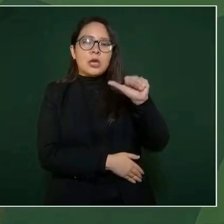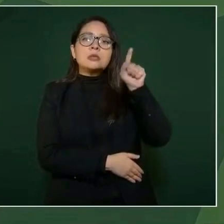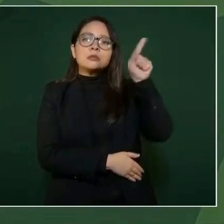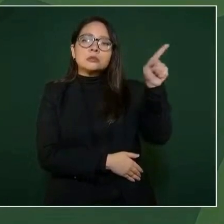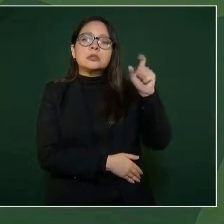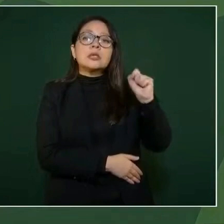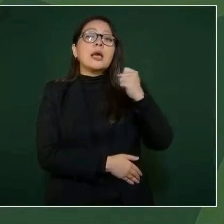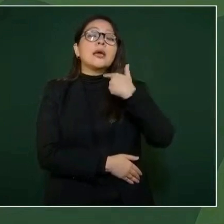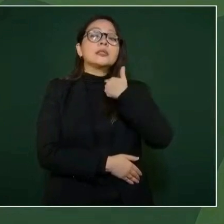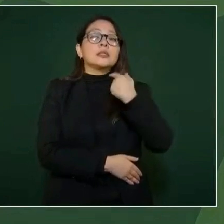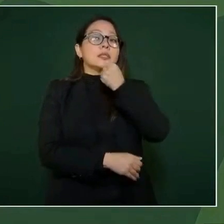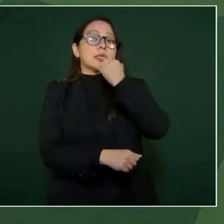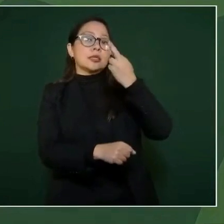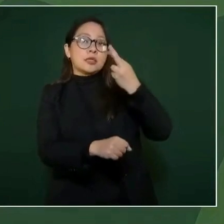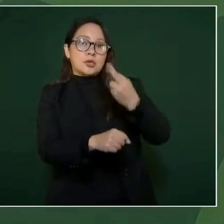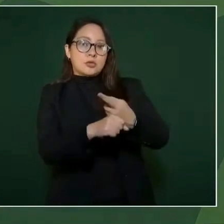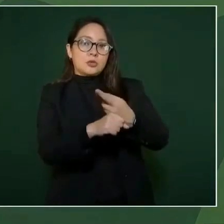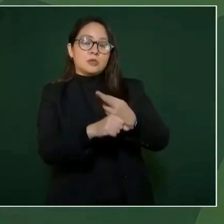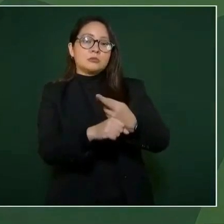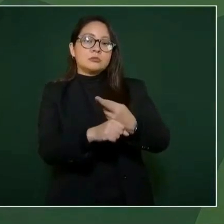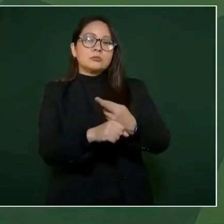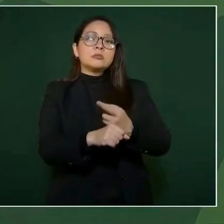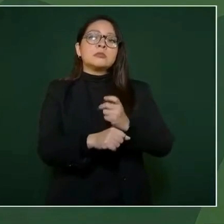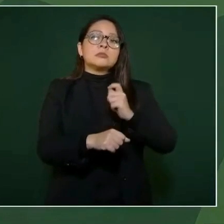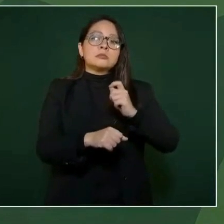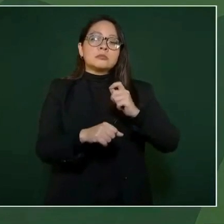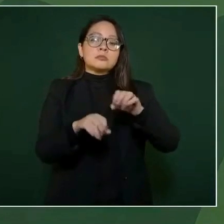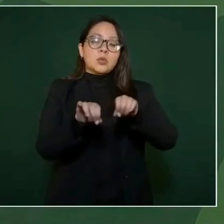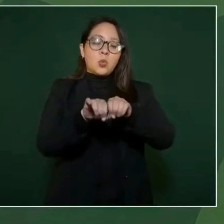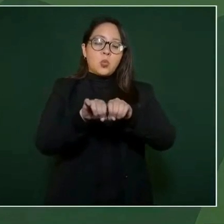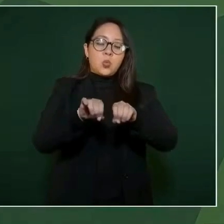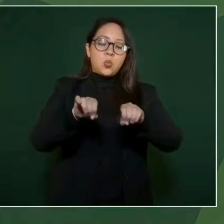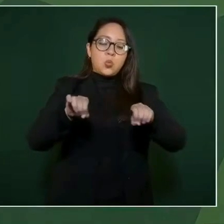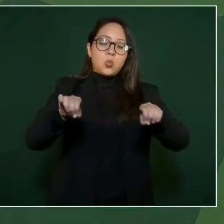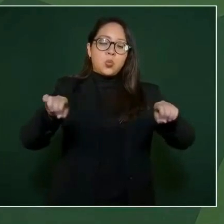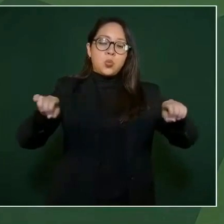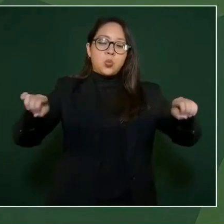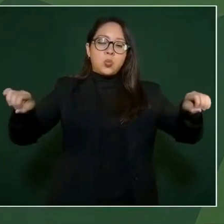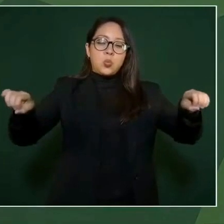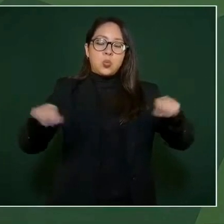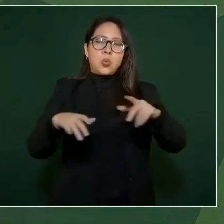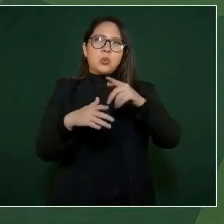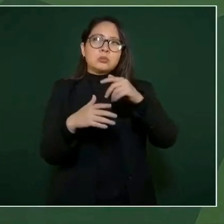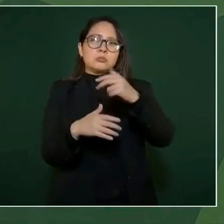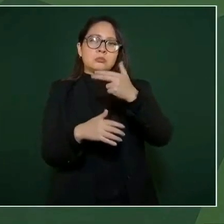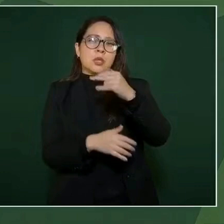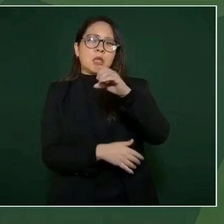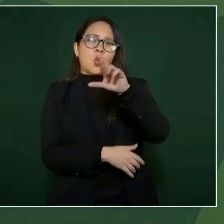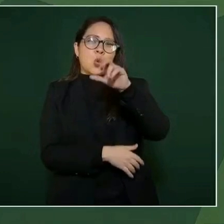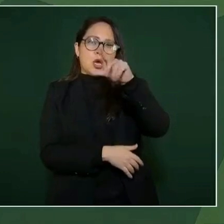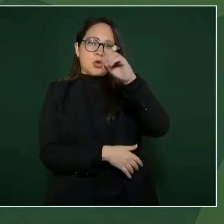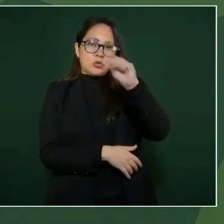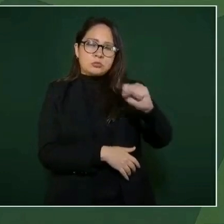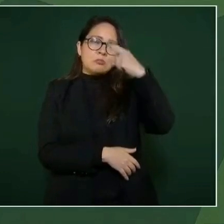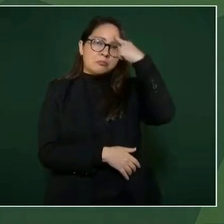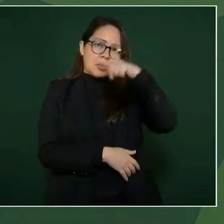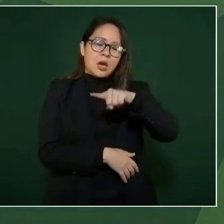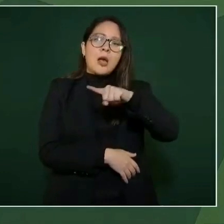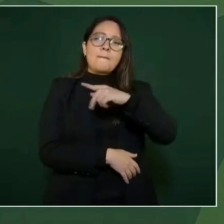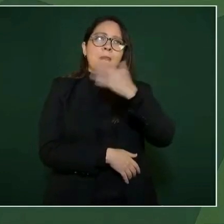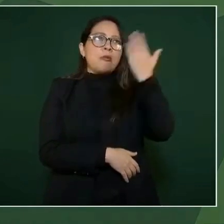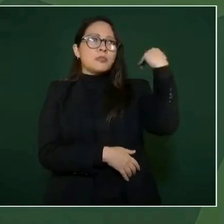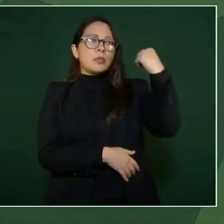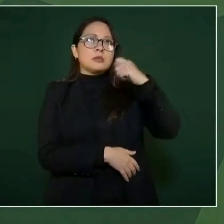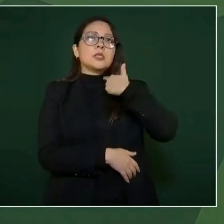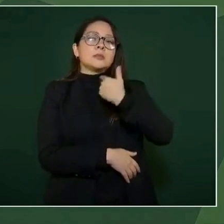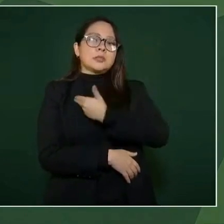de Recursos Hidráulicos durante el gobierno del presidente Echeverría